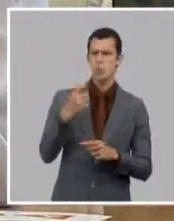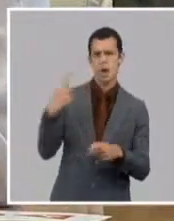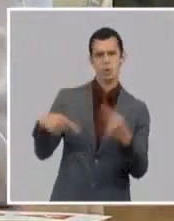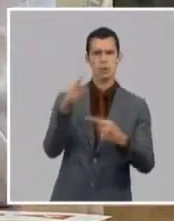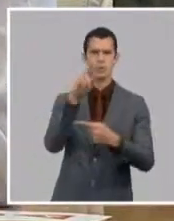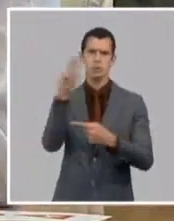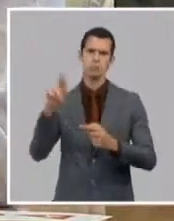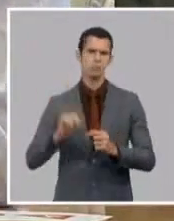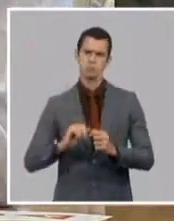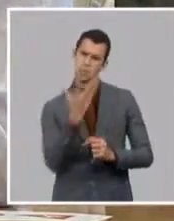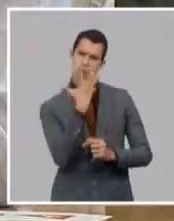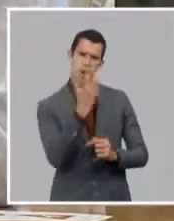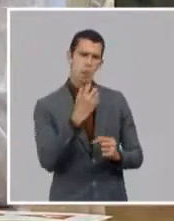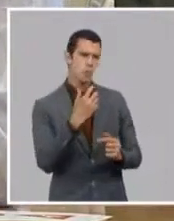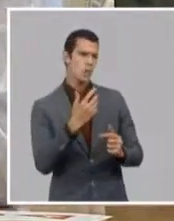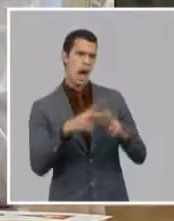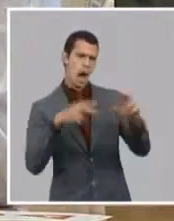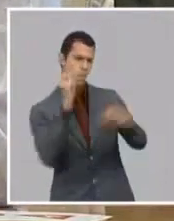porque tienen